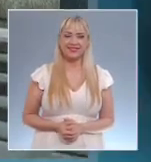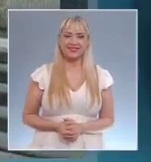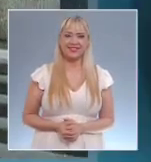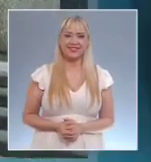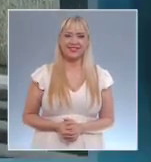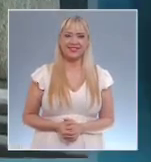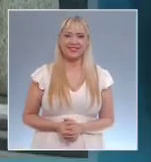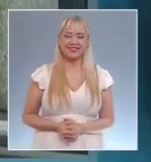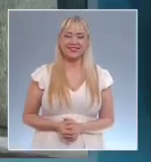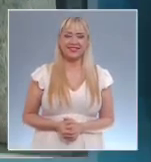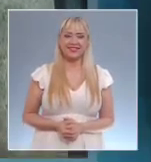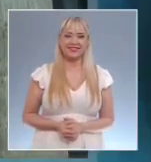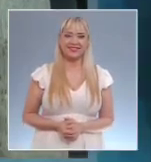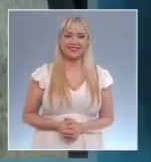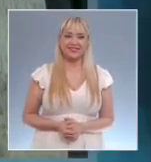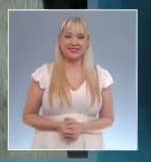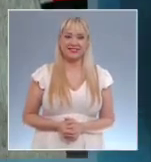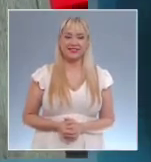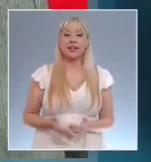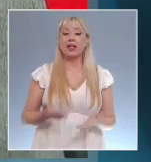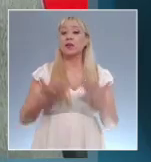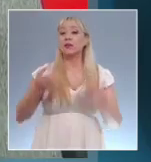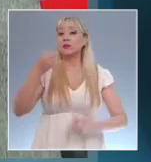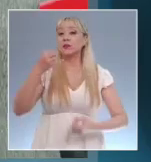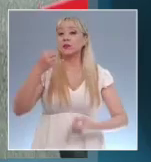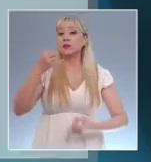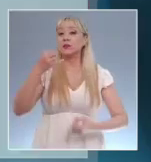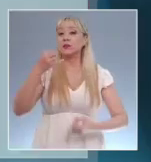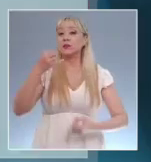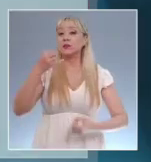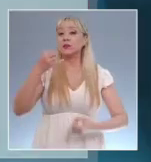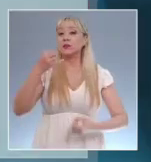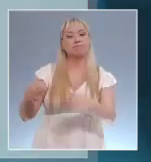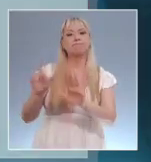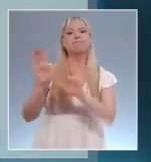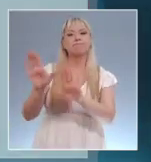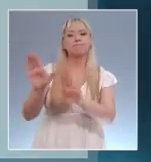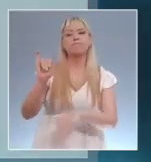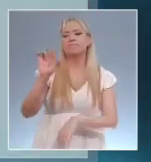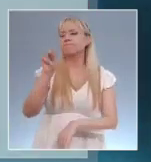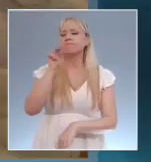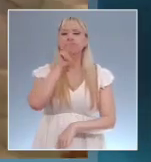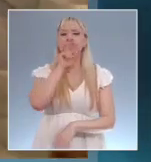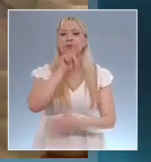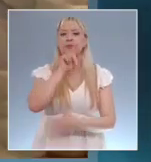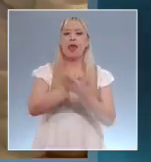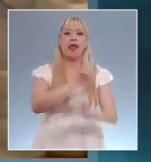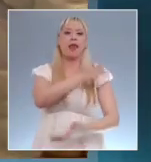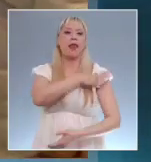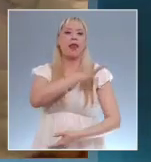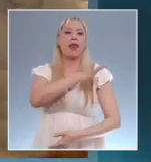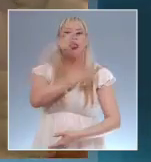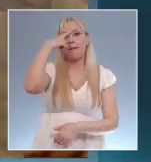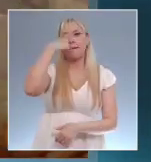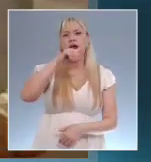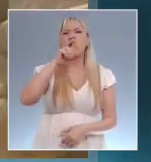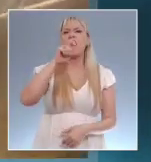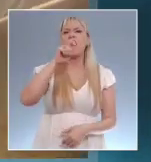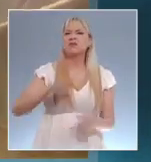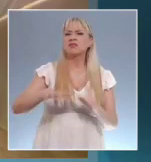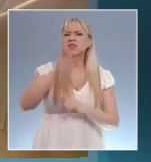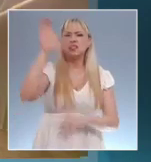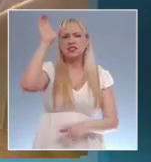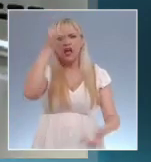Un juez federal concedió una suspensión definitiva en contra de la Ley General en materia de humanidades, ciencias, tecnologías e